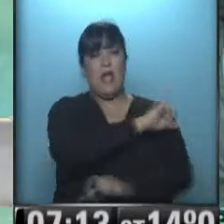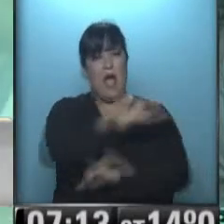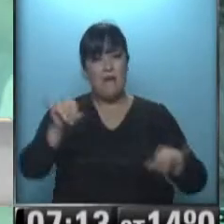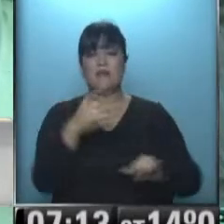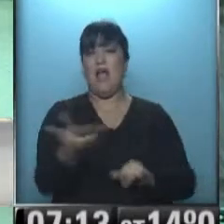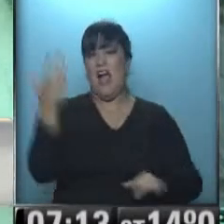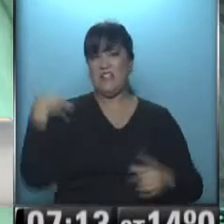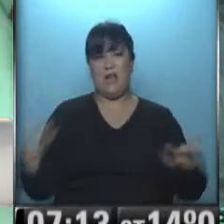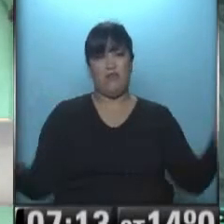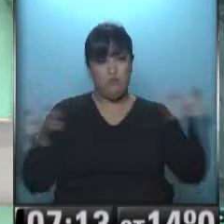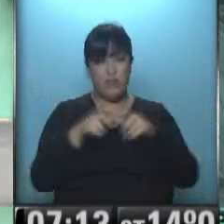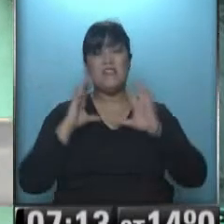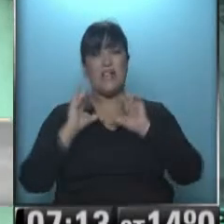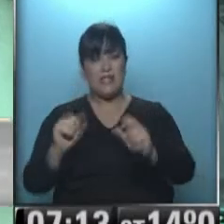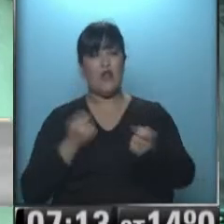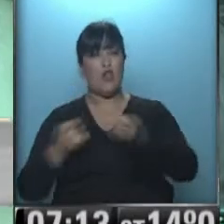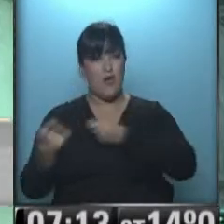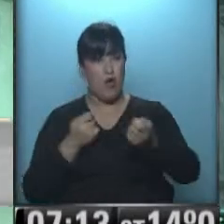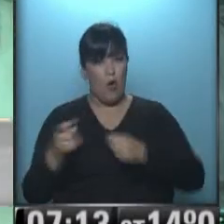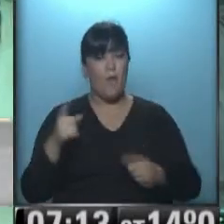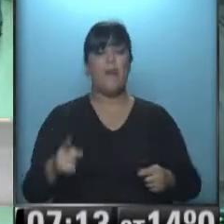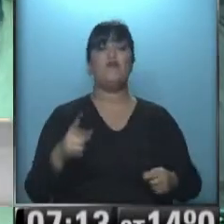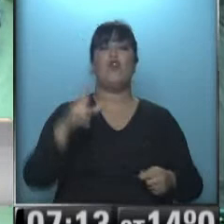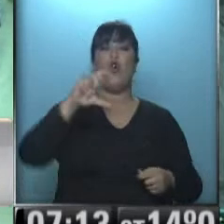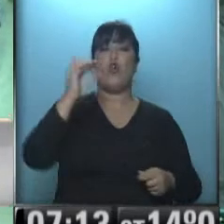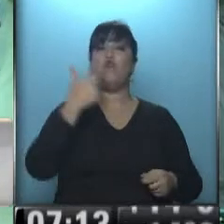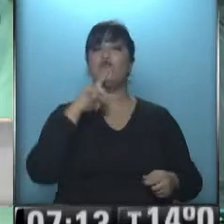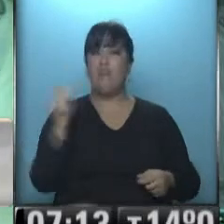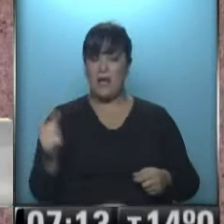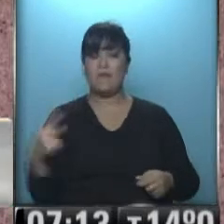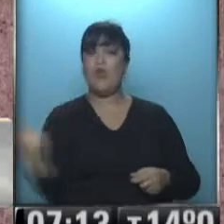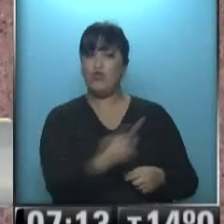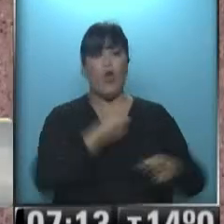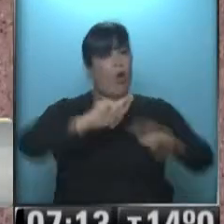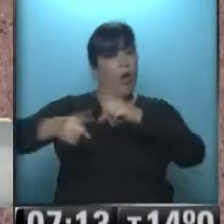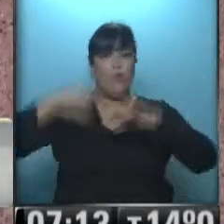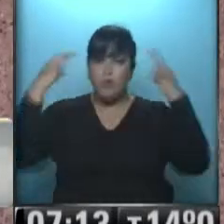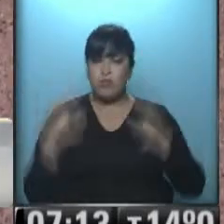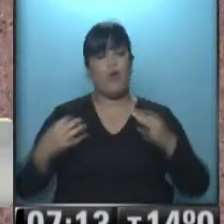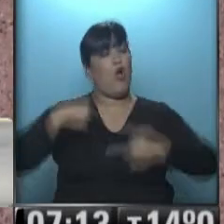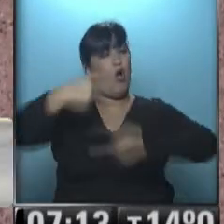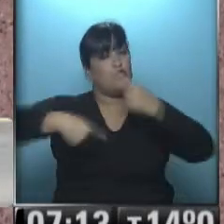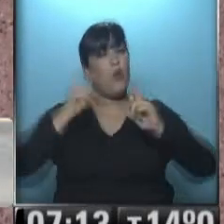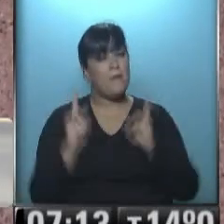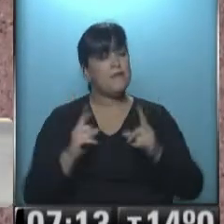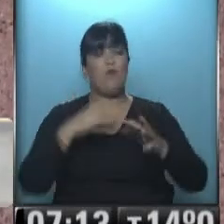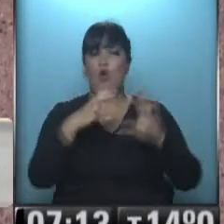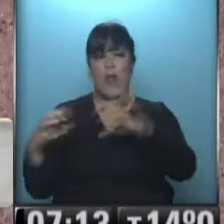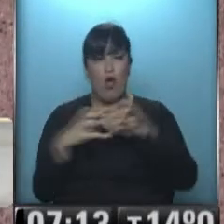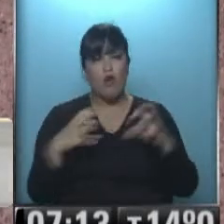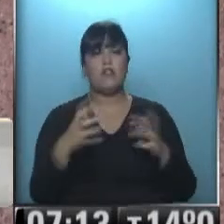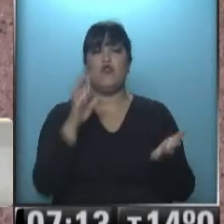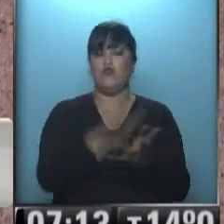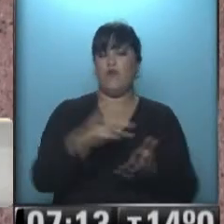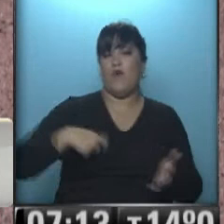tenido ayer un encuentro con el secretario de Comercio, con Augusto Costa. Todos acordaron continuar con las negociaciones con prepagas y